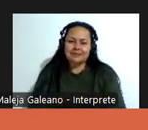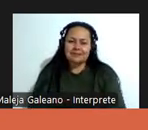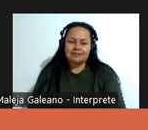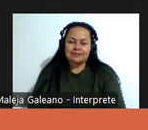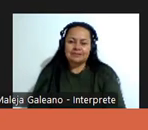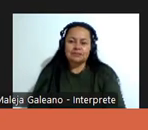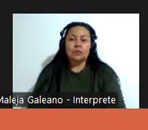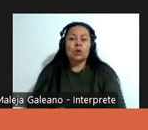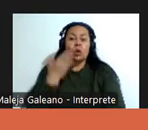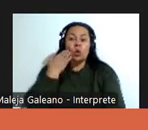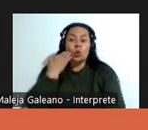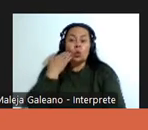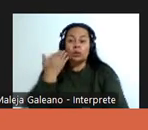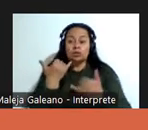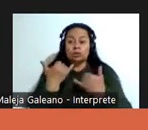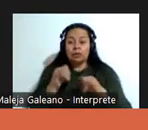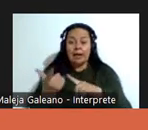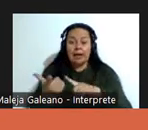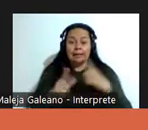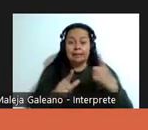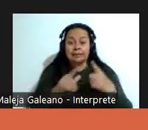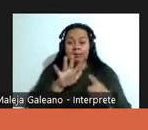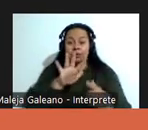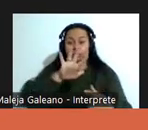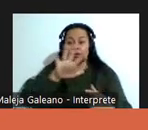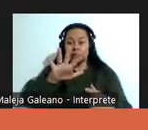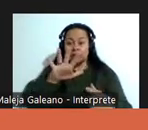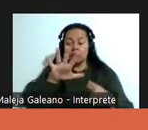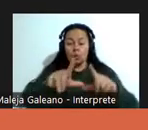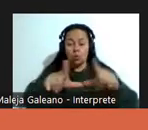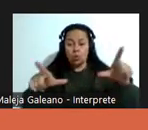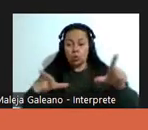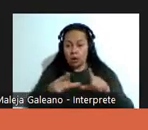Cuando ya esté listo el lugar 5, me avisan.